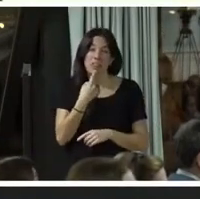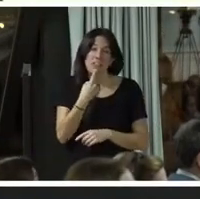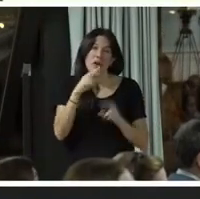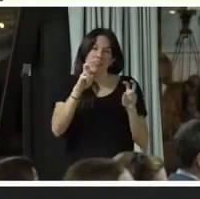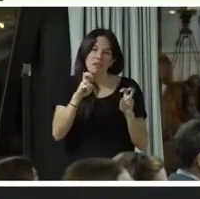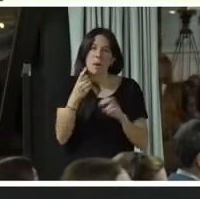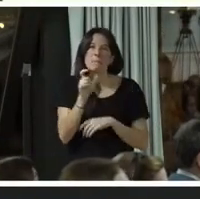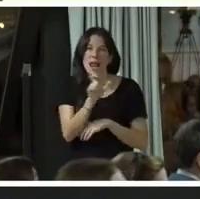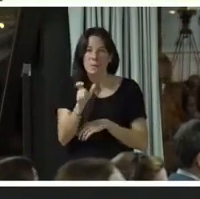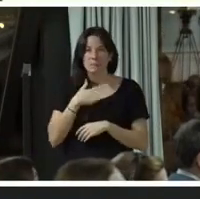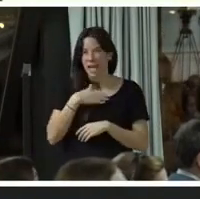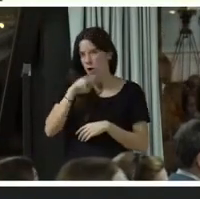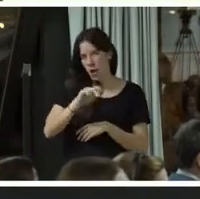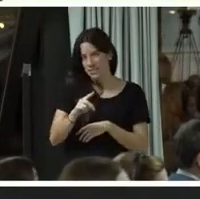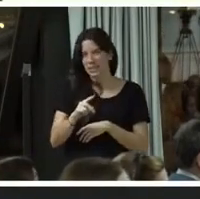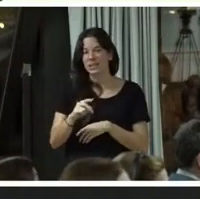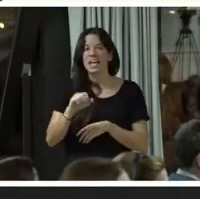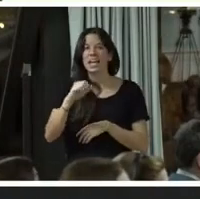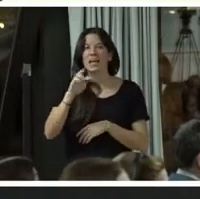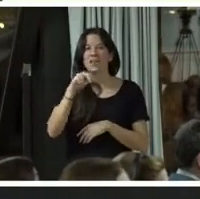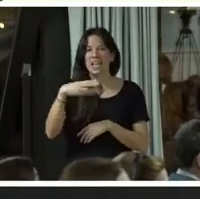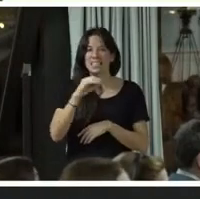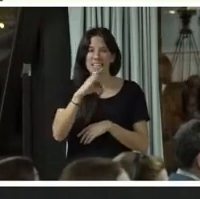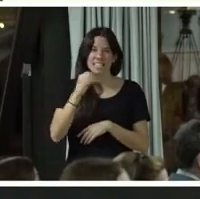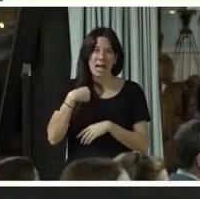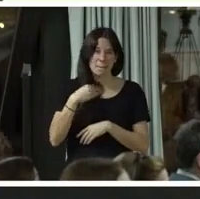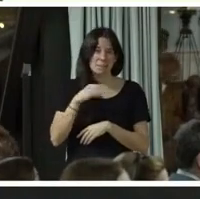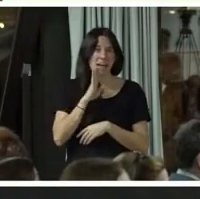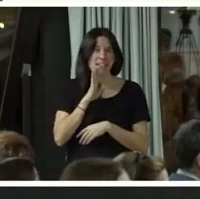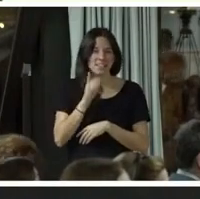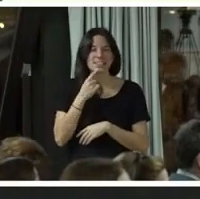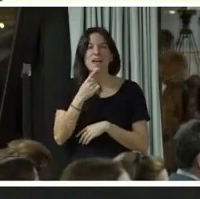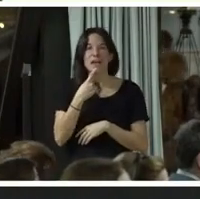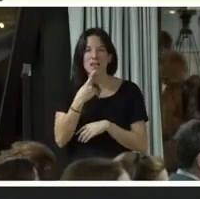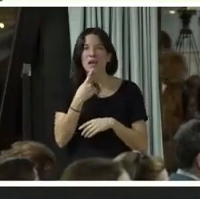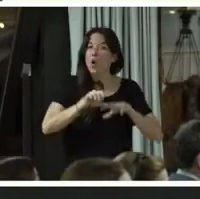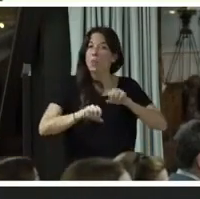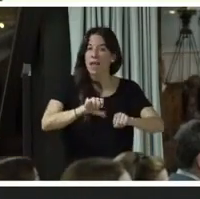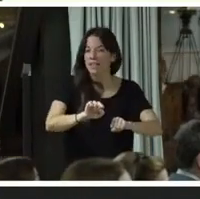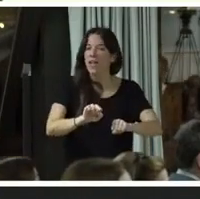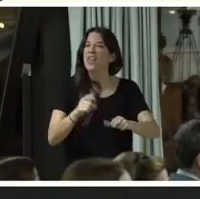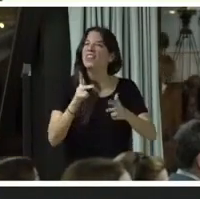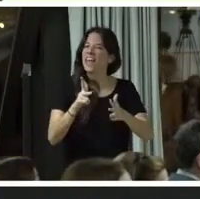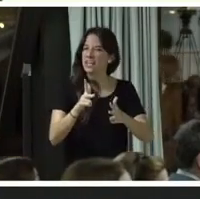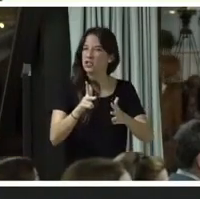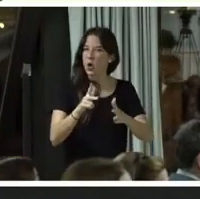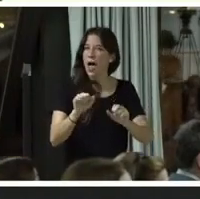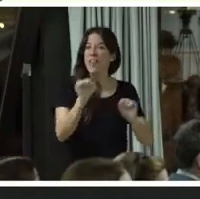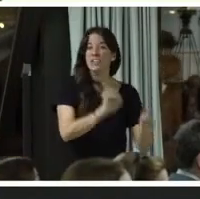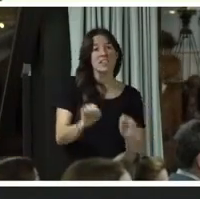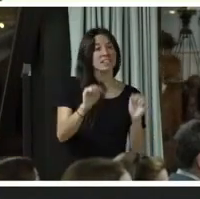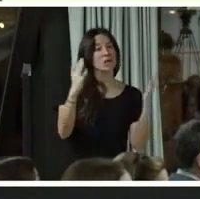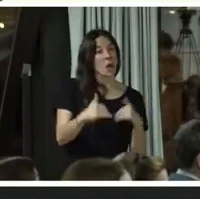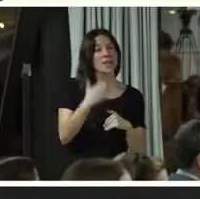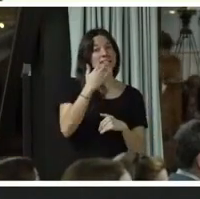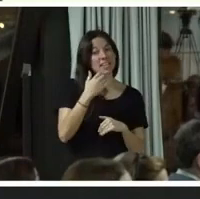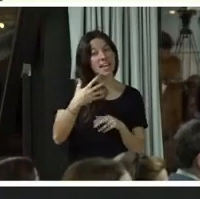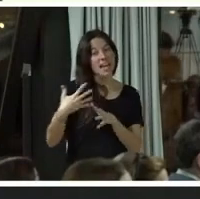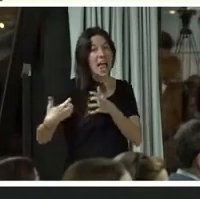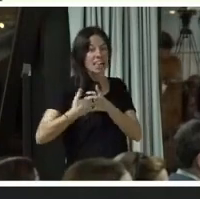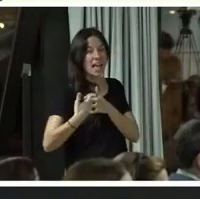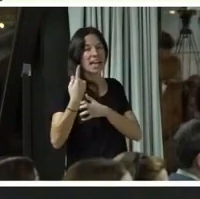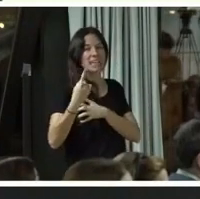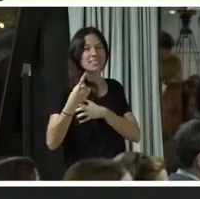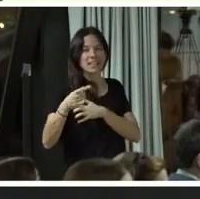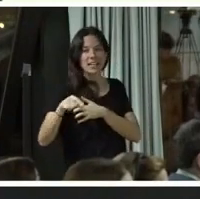de Francesca albanese de otra otra declaración en la que dice que una potencia ocupante no cuando los ataques provienen de un territorio que